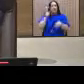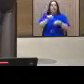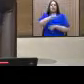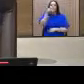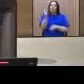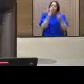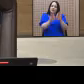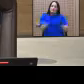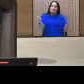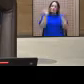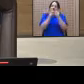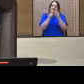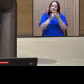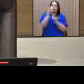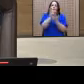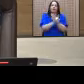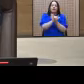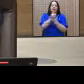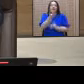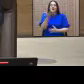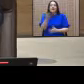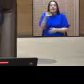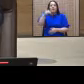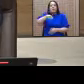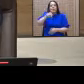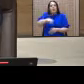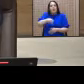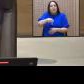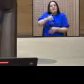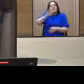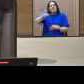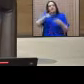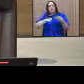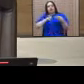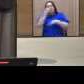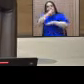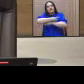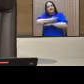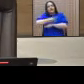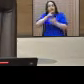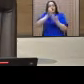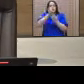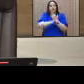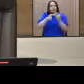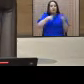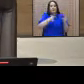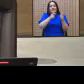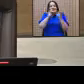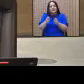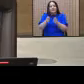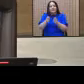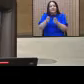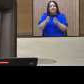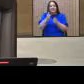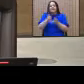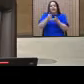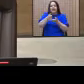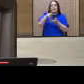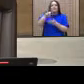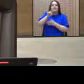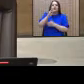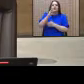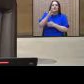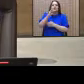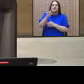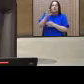importante proyecto que hoy quema segundo día es el proyecto que presenté de patrocinio del deporte a través